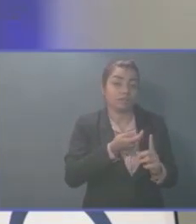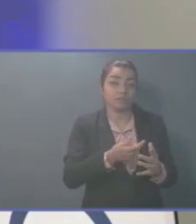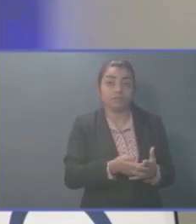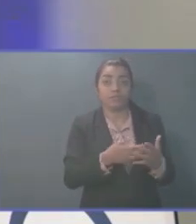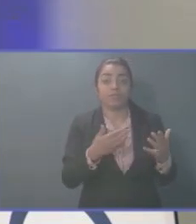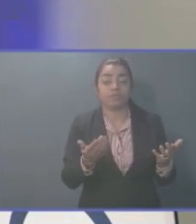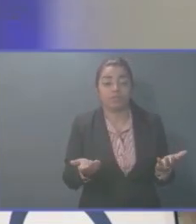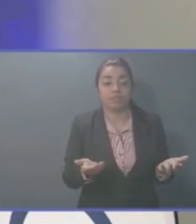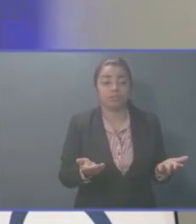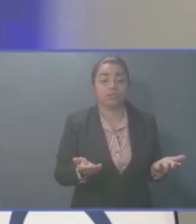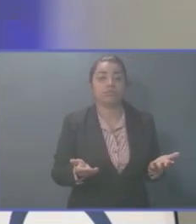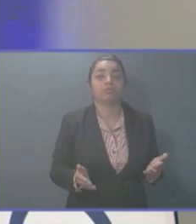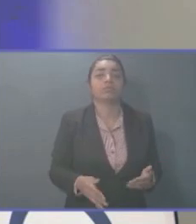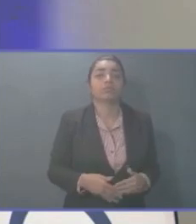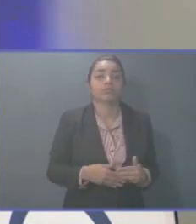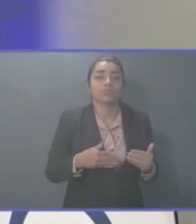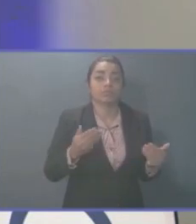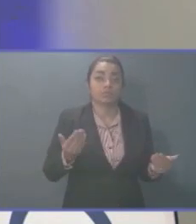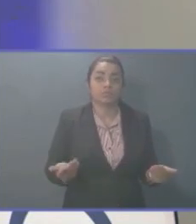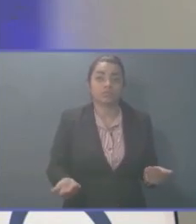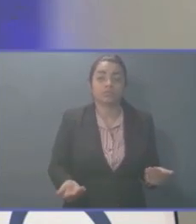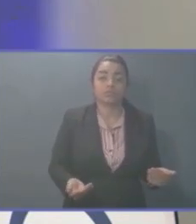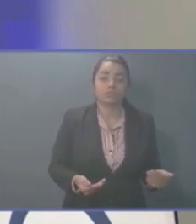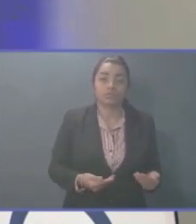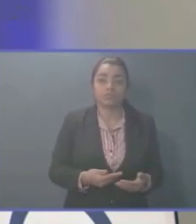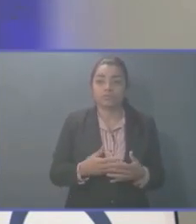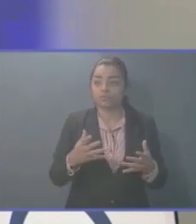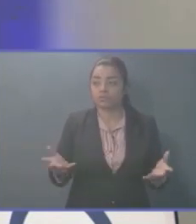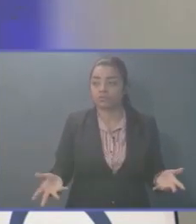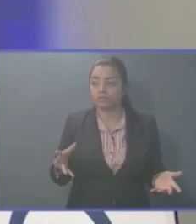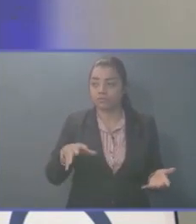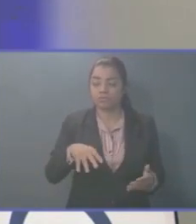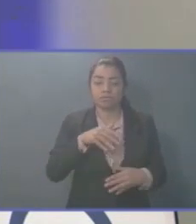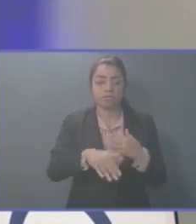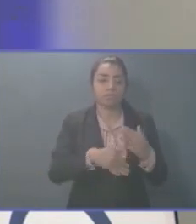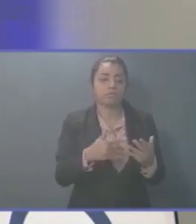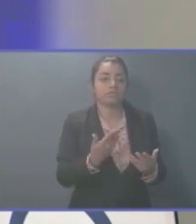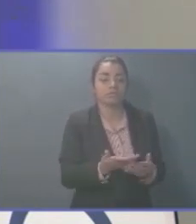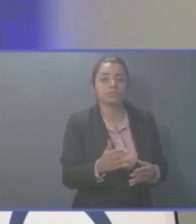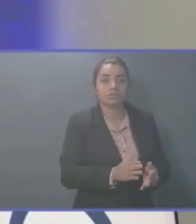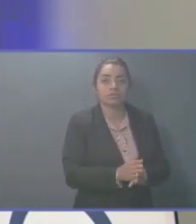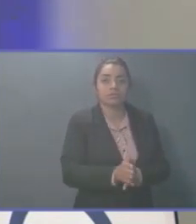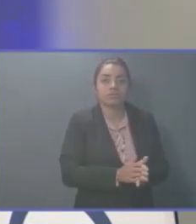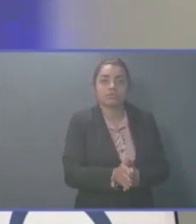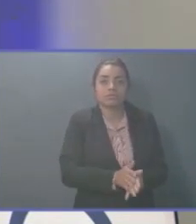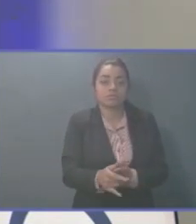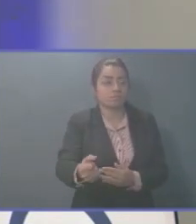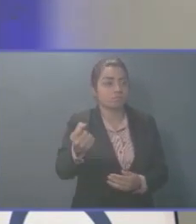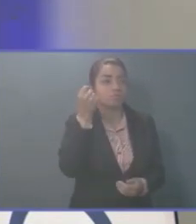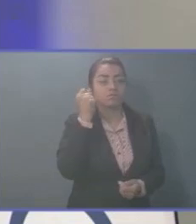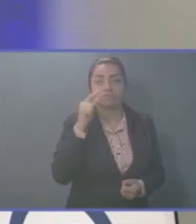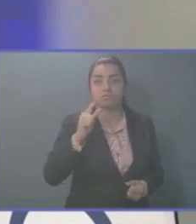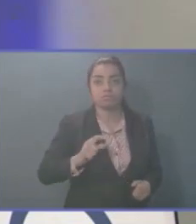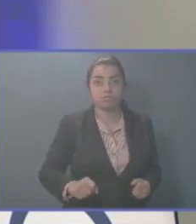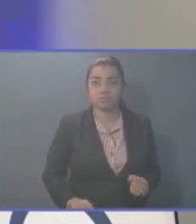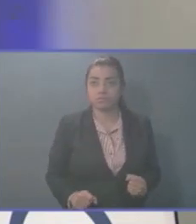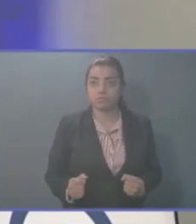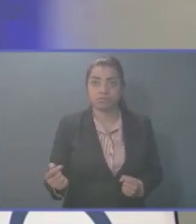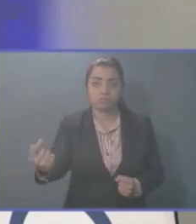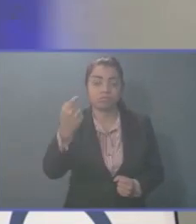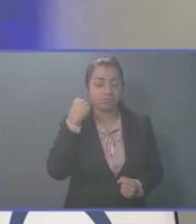Pero acá, después, se sumaron elementos que son importantes y que no podemos pasar por alto.